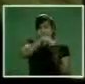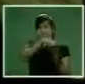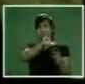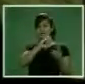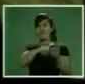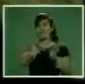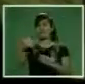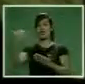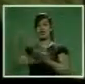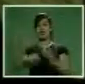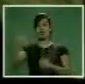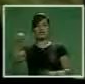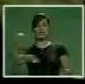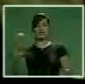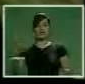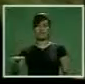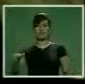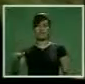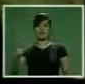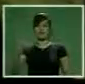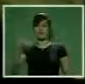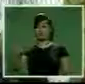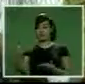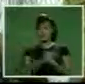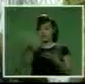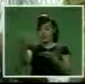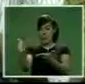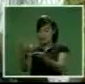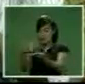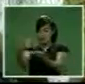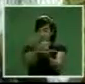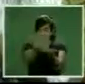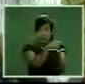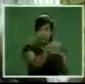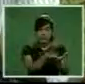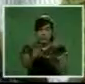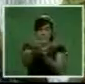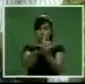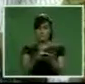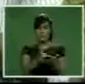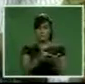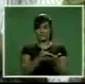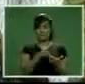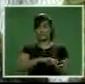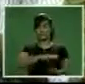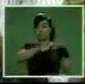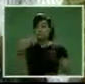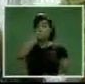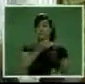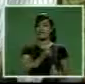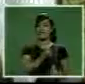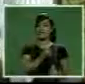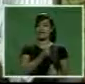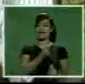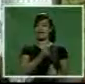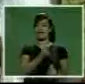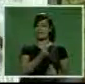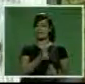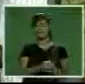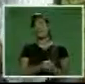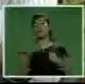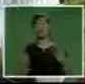pobreza y la exclusión es un hecho violento, sí, genera pobreza. Claro. Genera exclusión, es una violencia. Y la pobreza y la exclusión son una